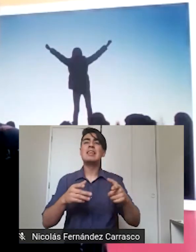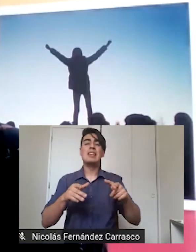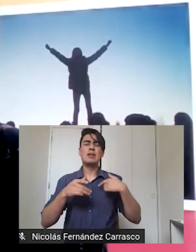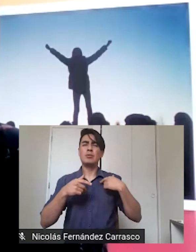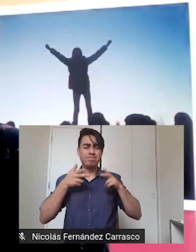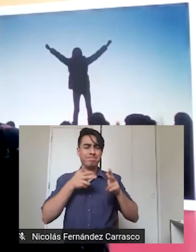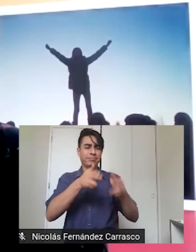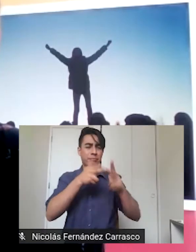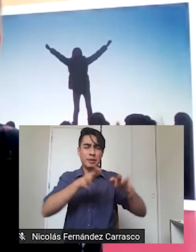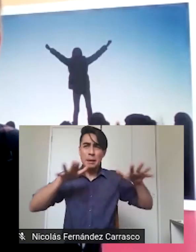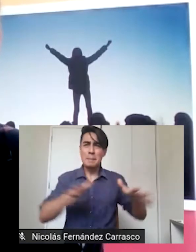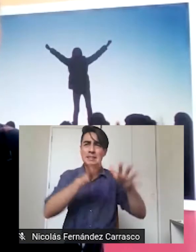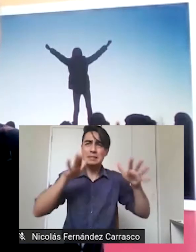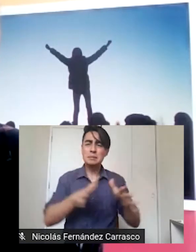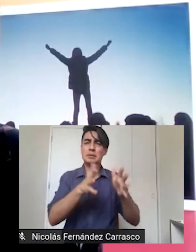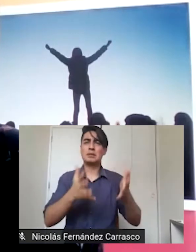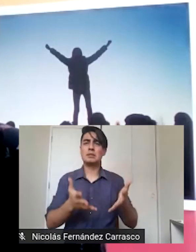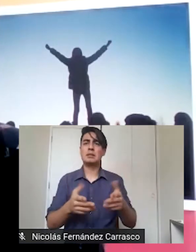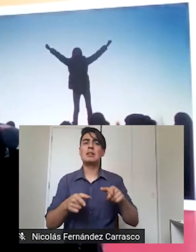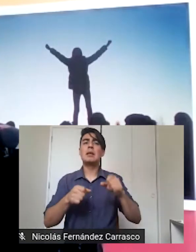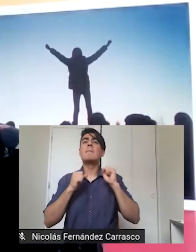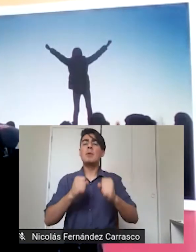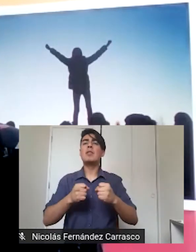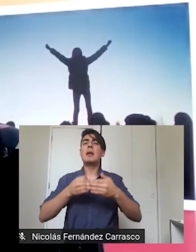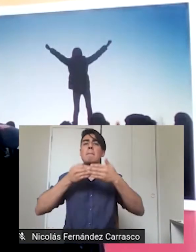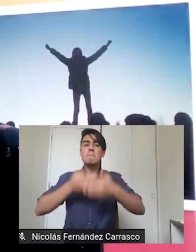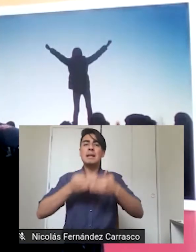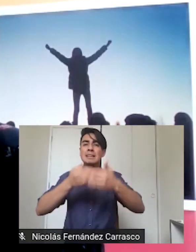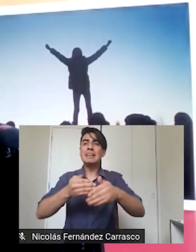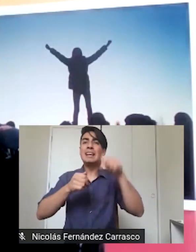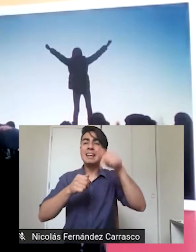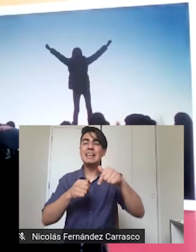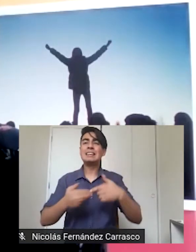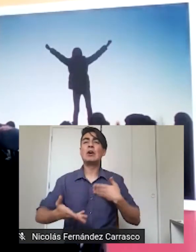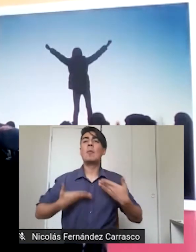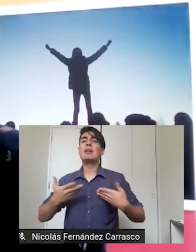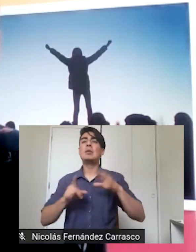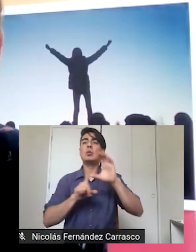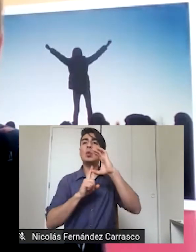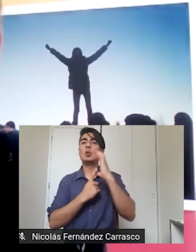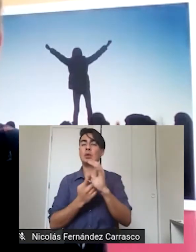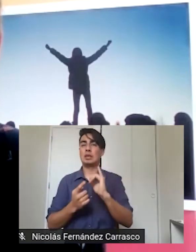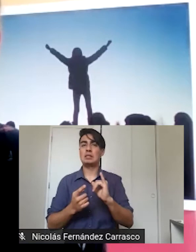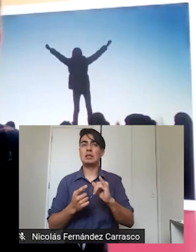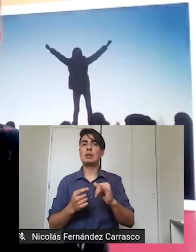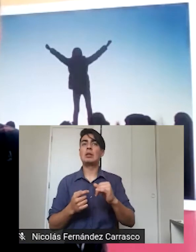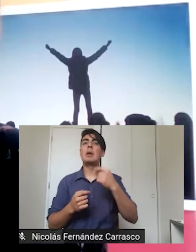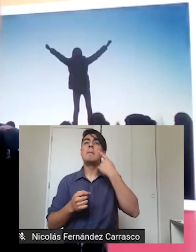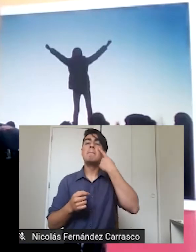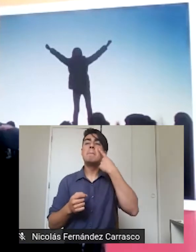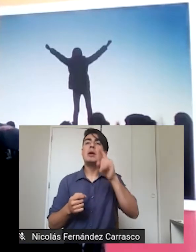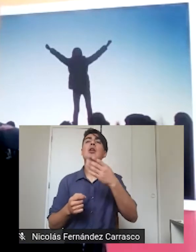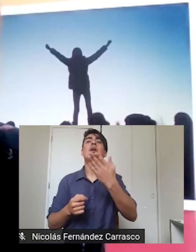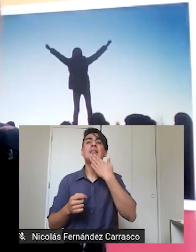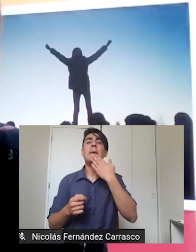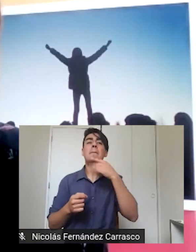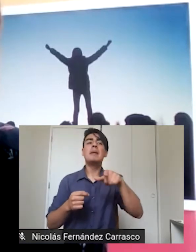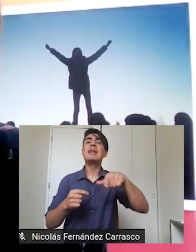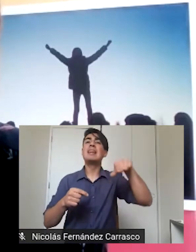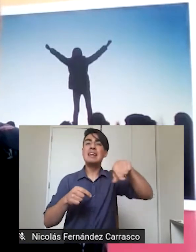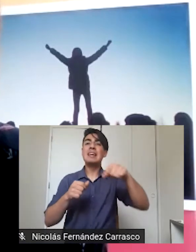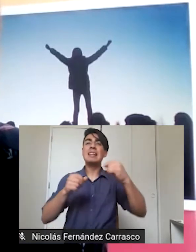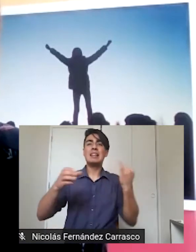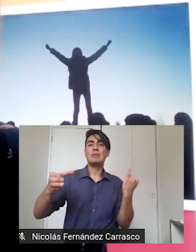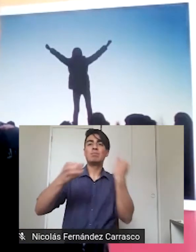pero al mismo tiempo ser parte de la sociedad educacional de la escuela. Así que no sé cómo